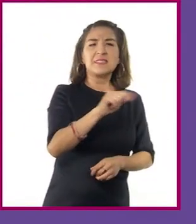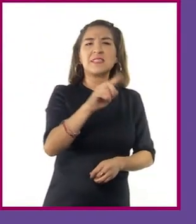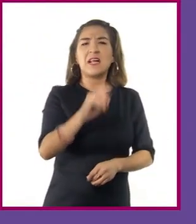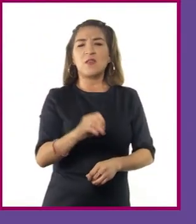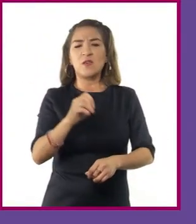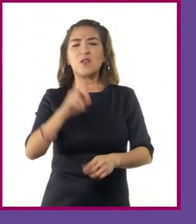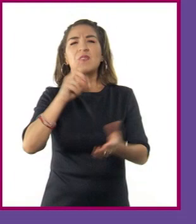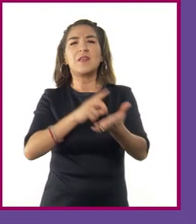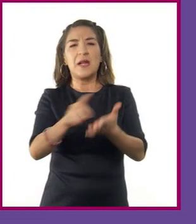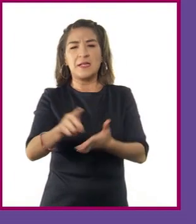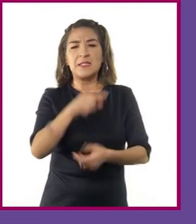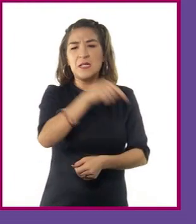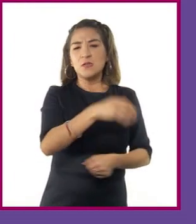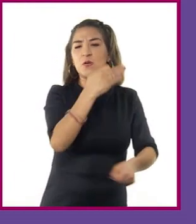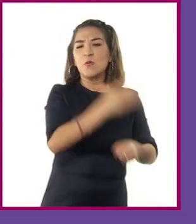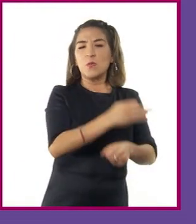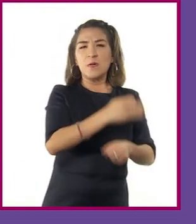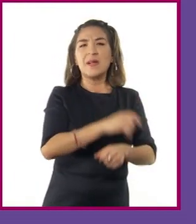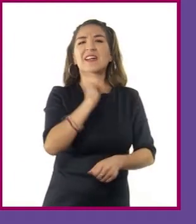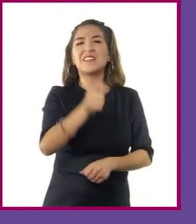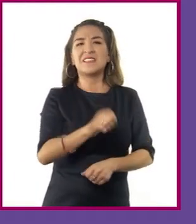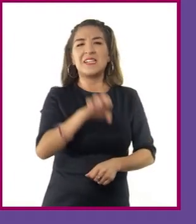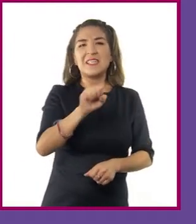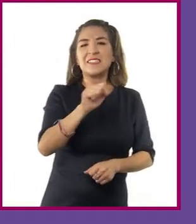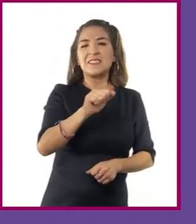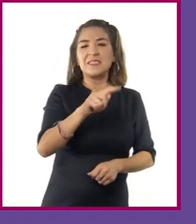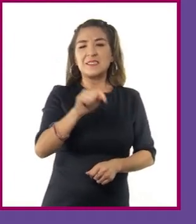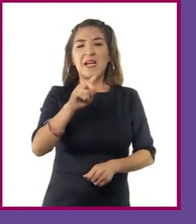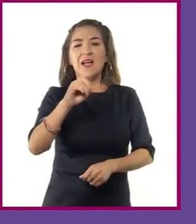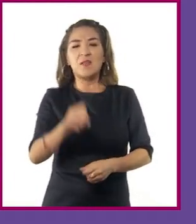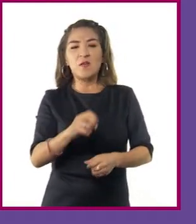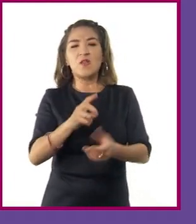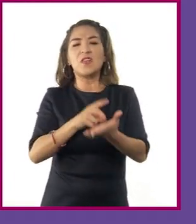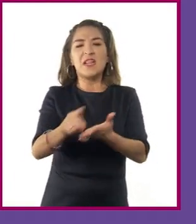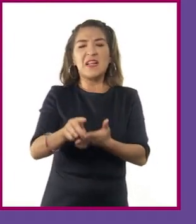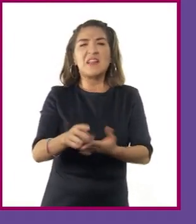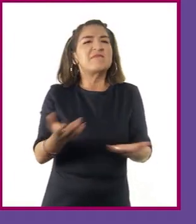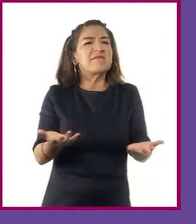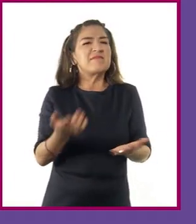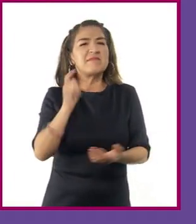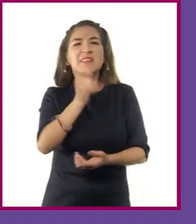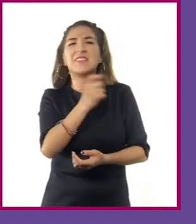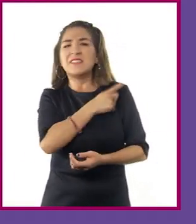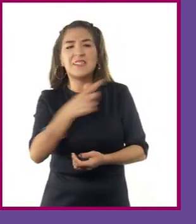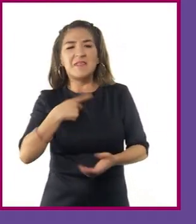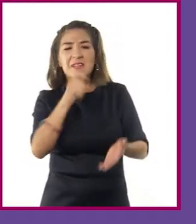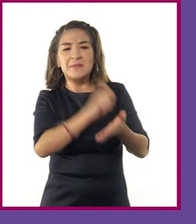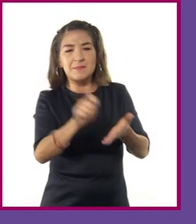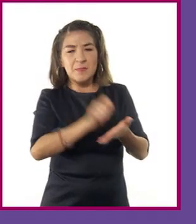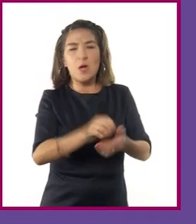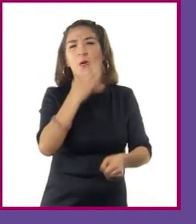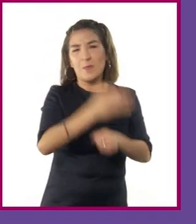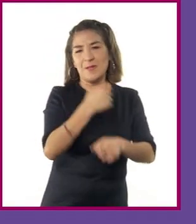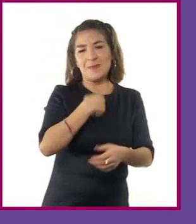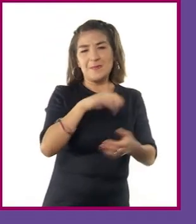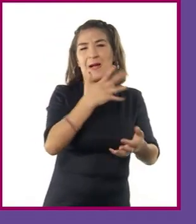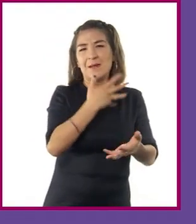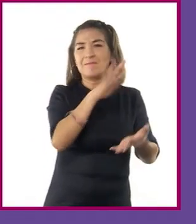El título de esta lámina es El Estado de Derecho. ¿Y qué debe decir? Aquí tengo algunos